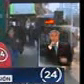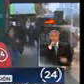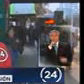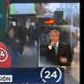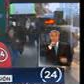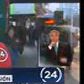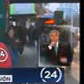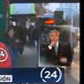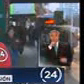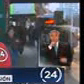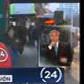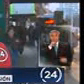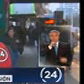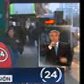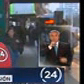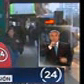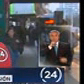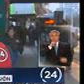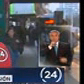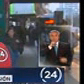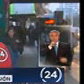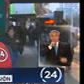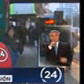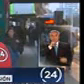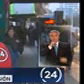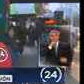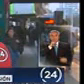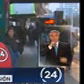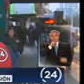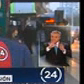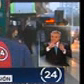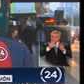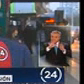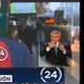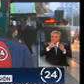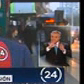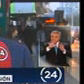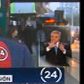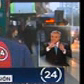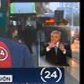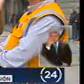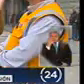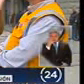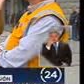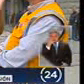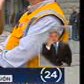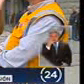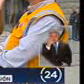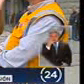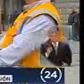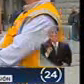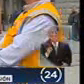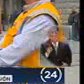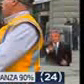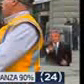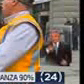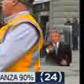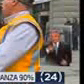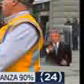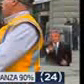grupos contrarios, el DIE, en los de menos recursos, ese porcentaje asciende hasta el 35%.